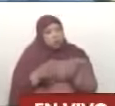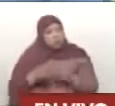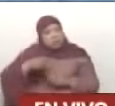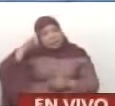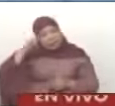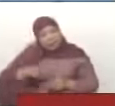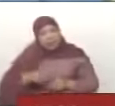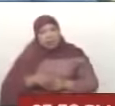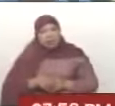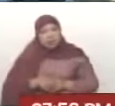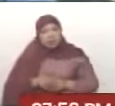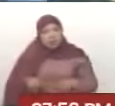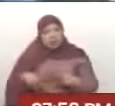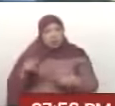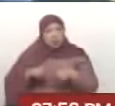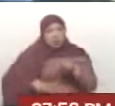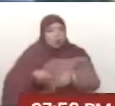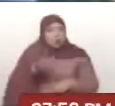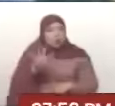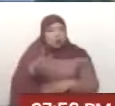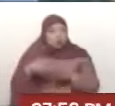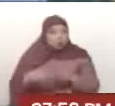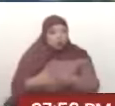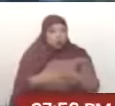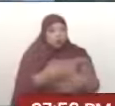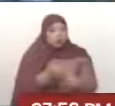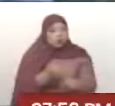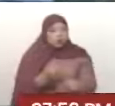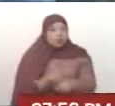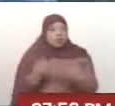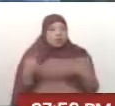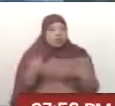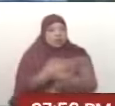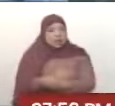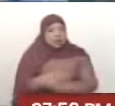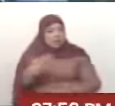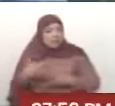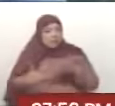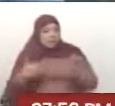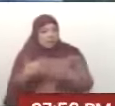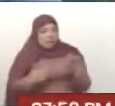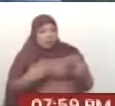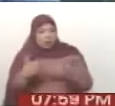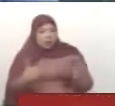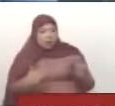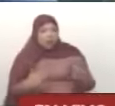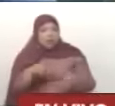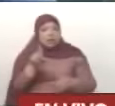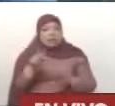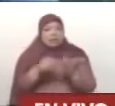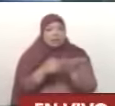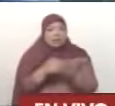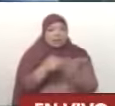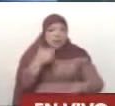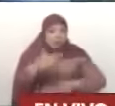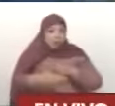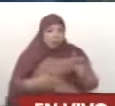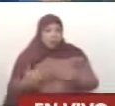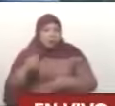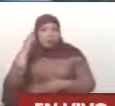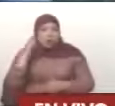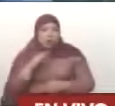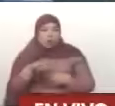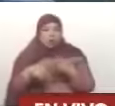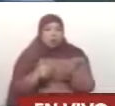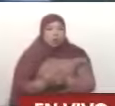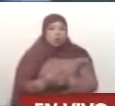soldados, le entregó 4 barcos y le entregó 6.000 fusiles. Y los 6.000 fusiles que le dio Petión a Bolívar llegaron a